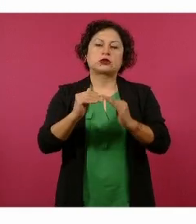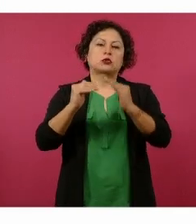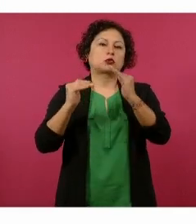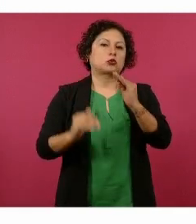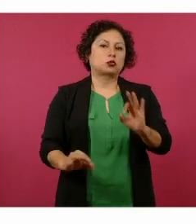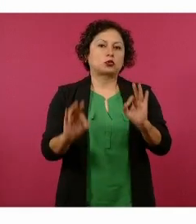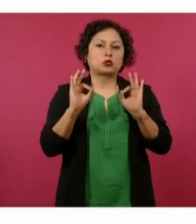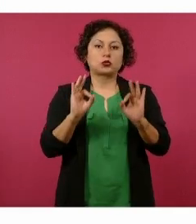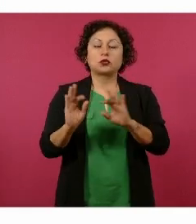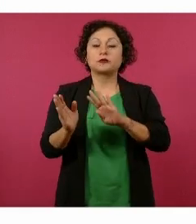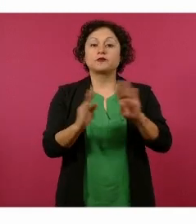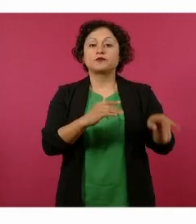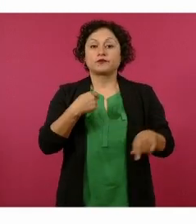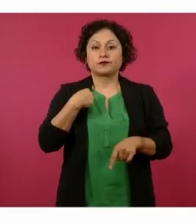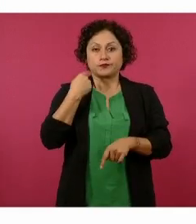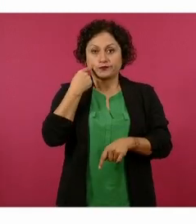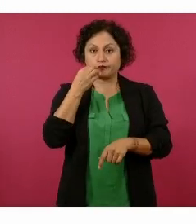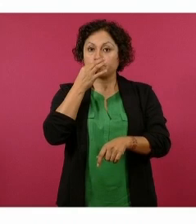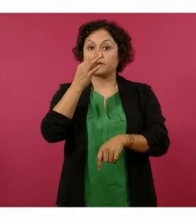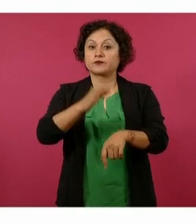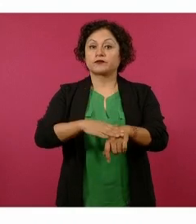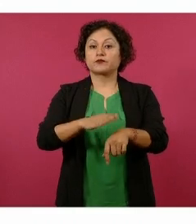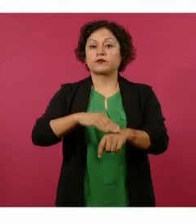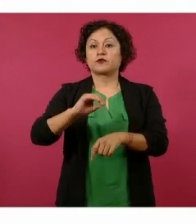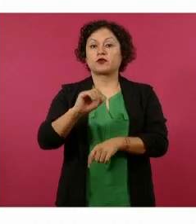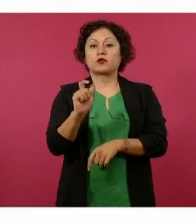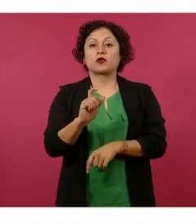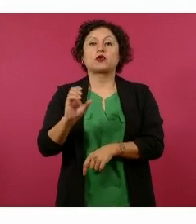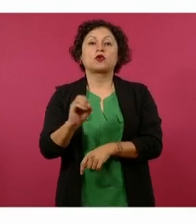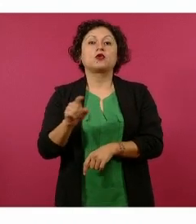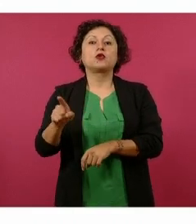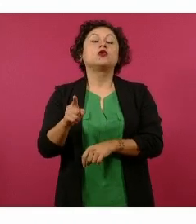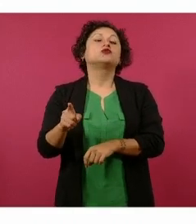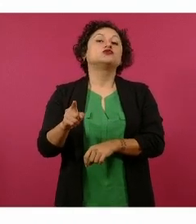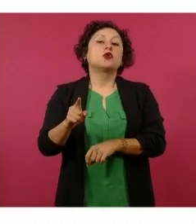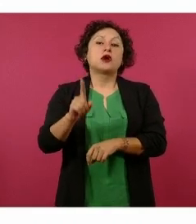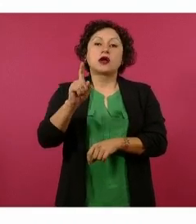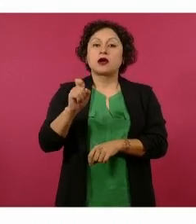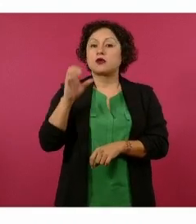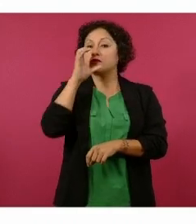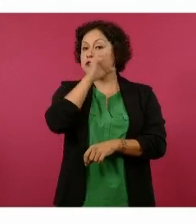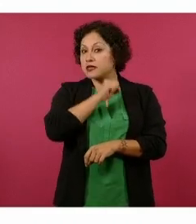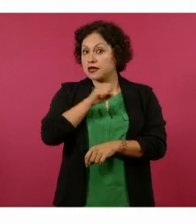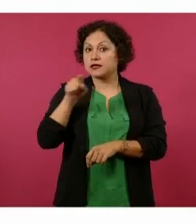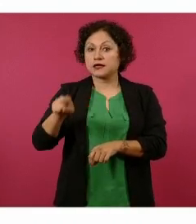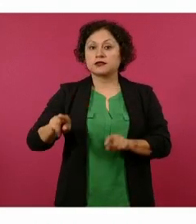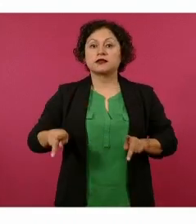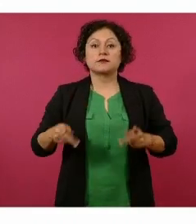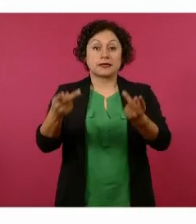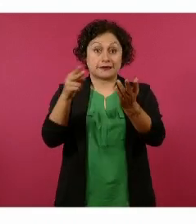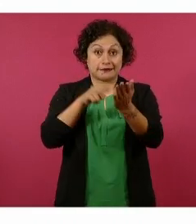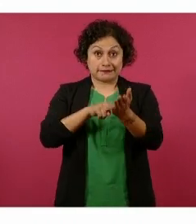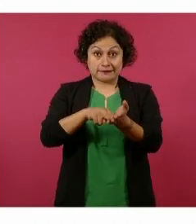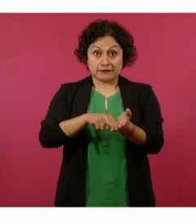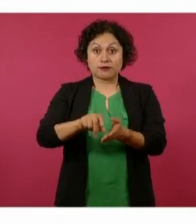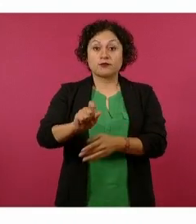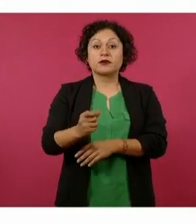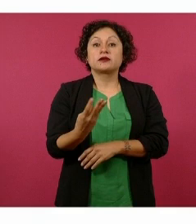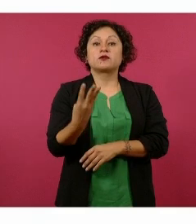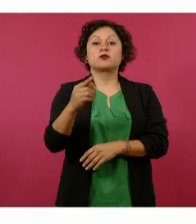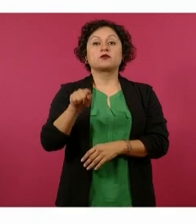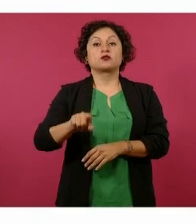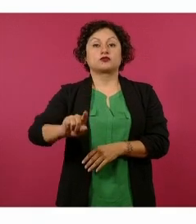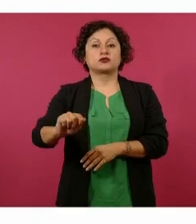quiero resaltar, Oxxo Gas en Aguascalientes, en el municipio de Jesús María, tenemos el diésel en 24 pesos con